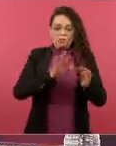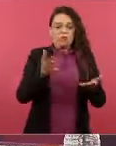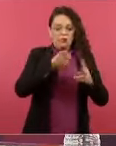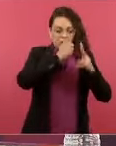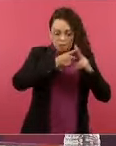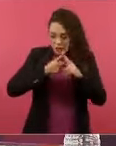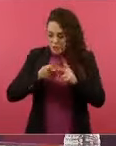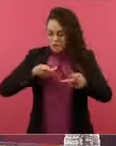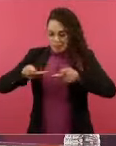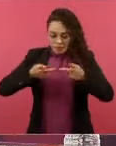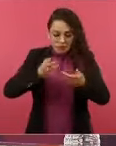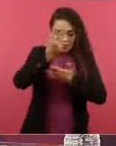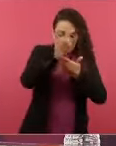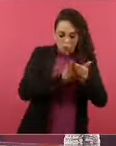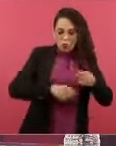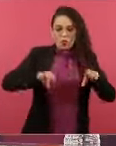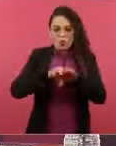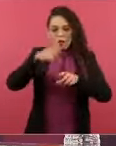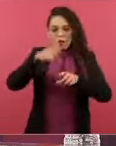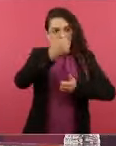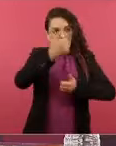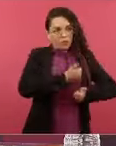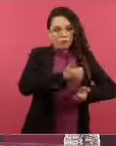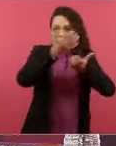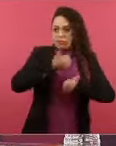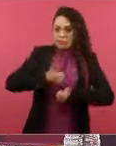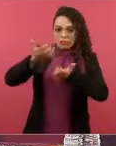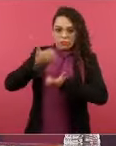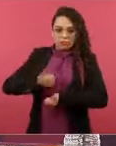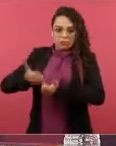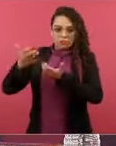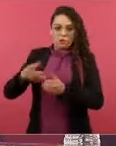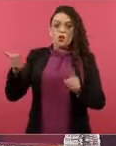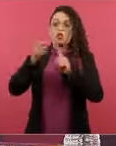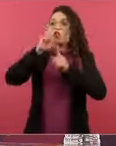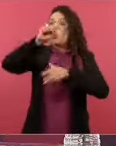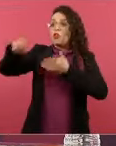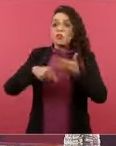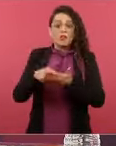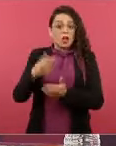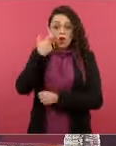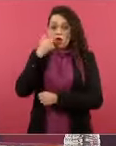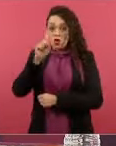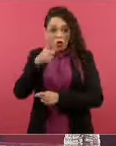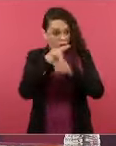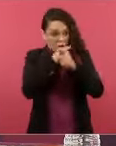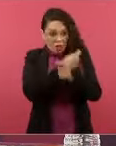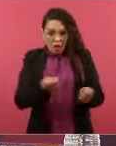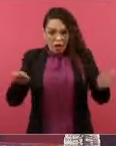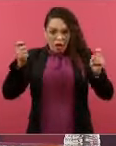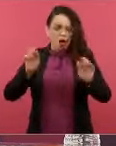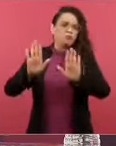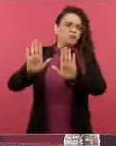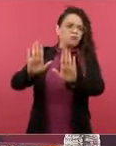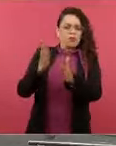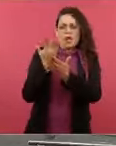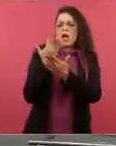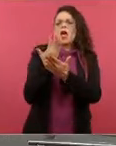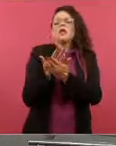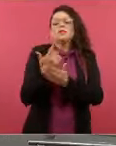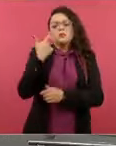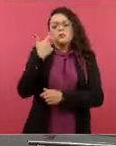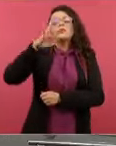trabajando en ella, donde no se quieran repartir, vamos a esperar, vamos a ver qué es lo que va a pasar. Tendremos que